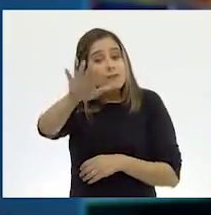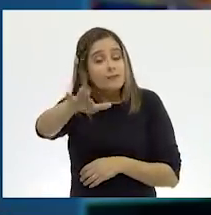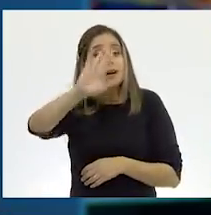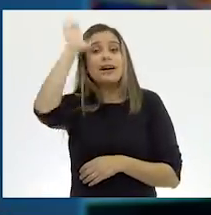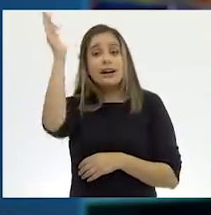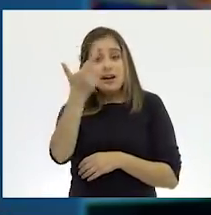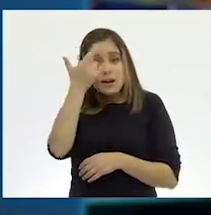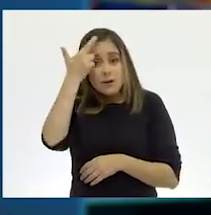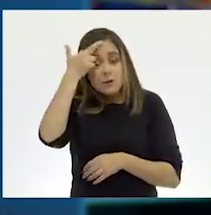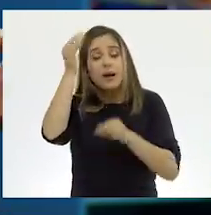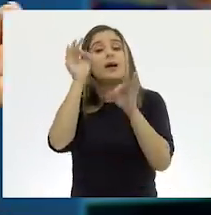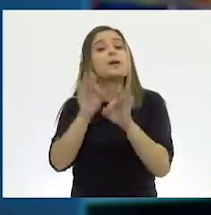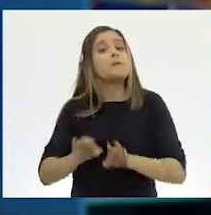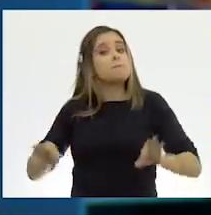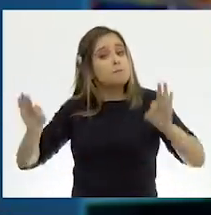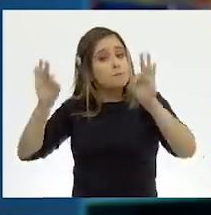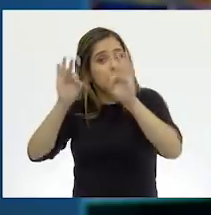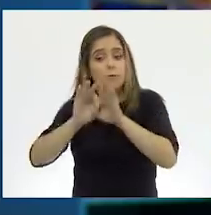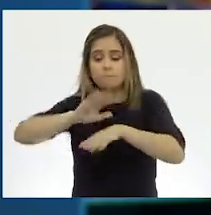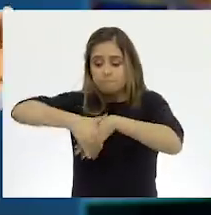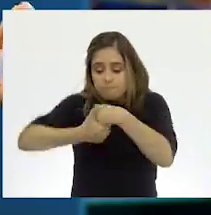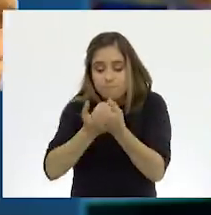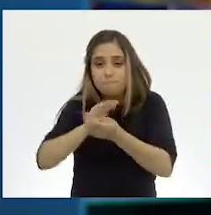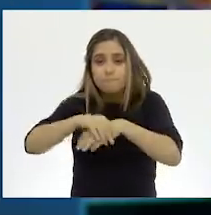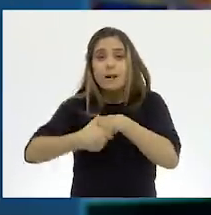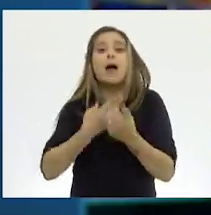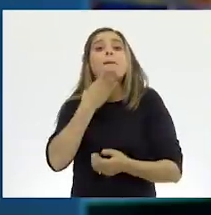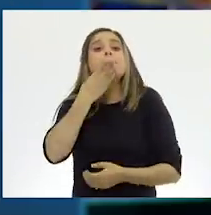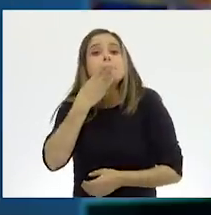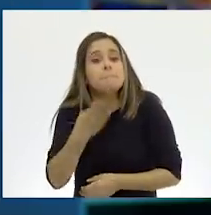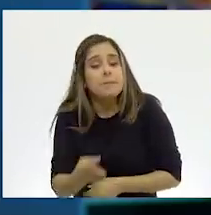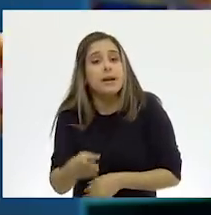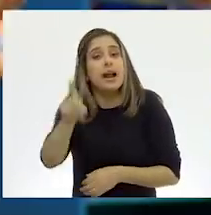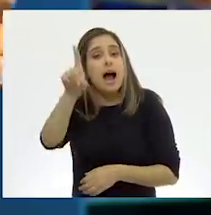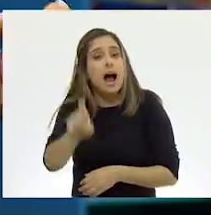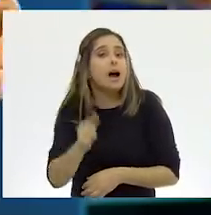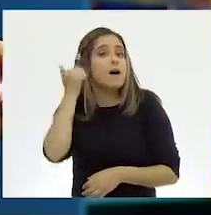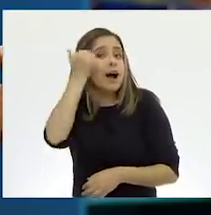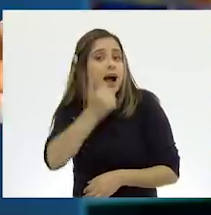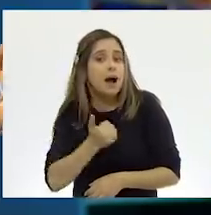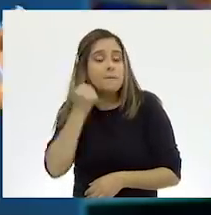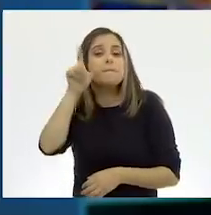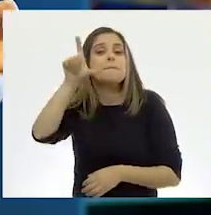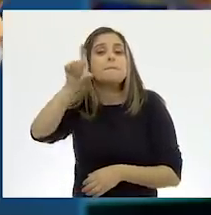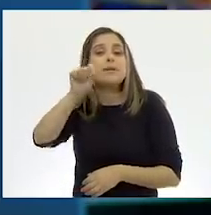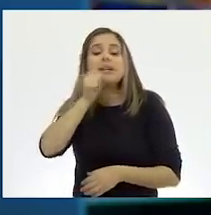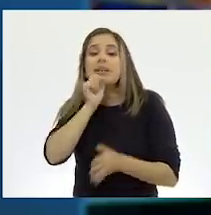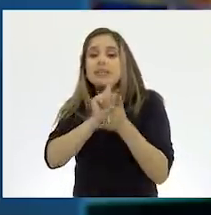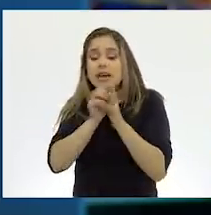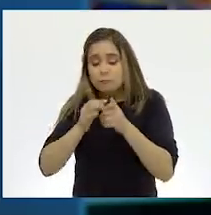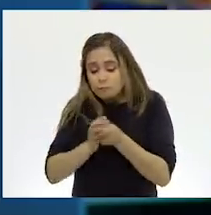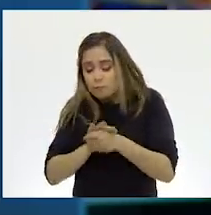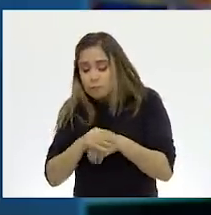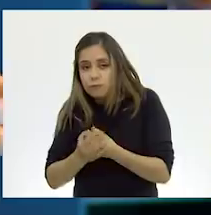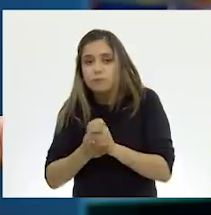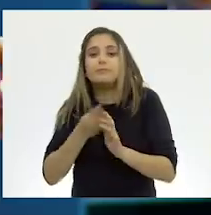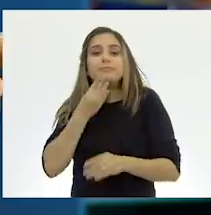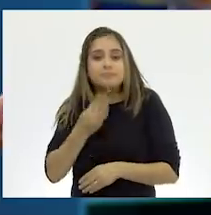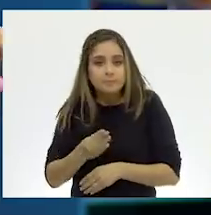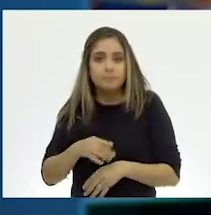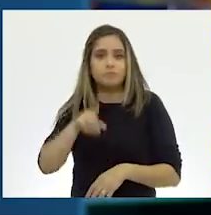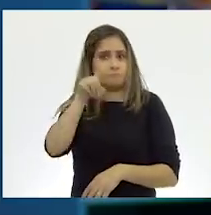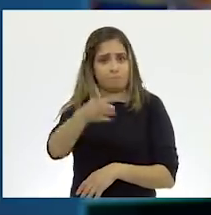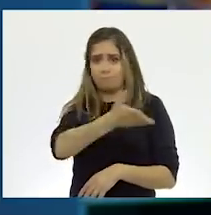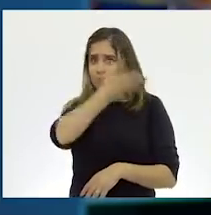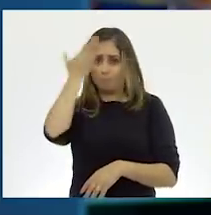Recuerda que es importante lavar muy bien tus manos con agua y con jabón durante 20 segundos. Si no